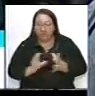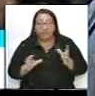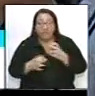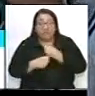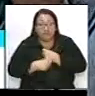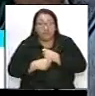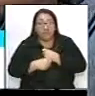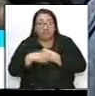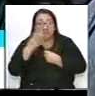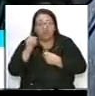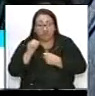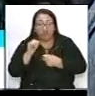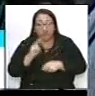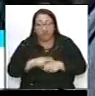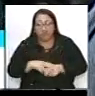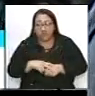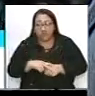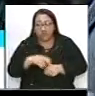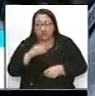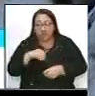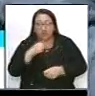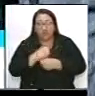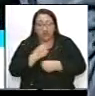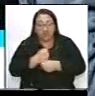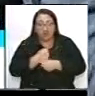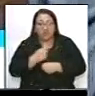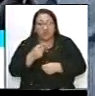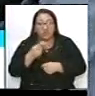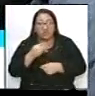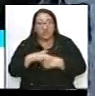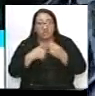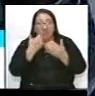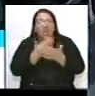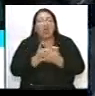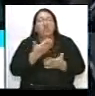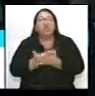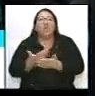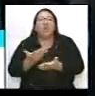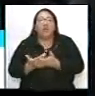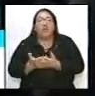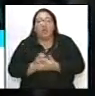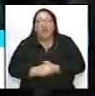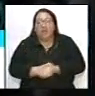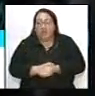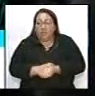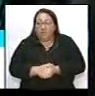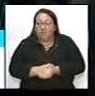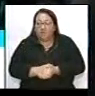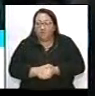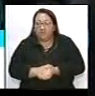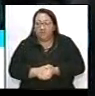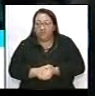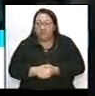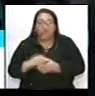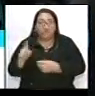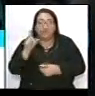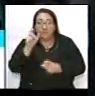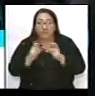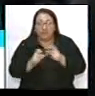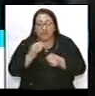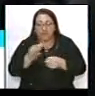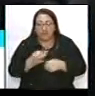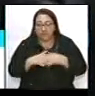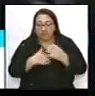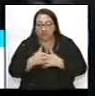posición. Tomar la posición en función, presidenta, a las evidencias. A las evidencias, no a la persona. Y en